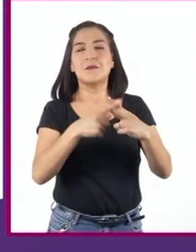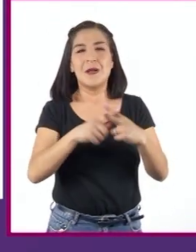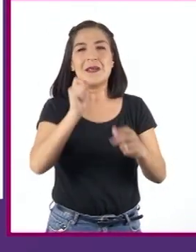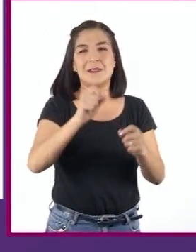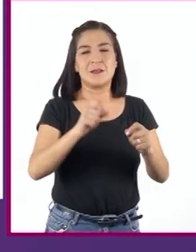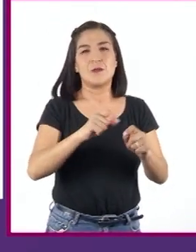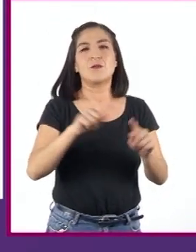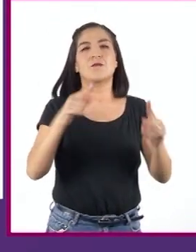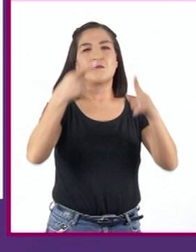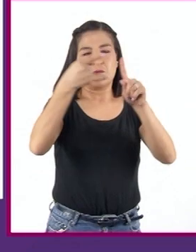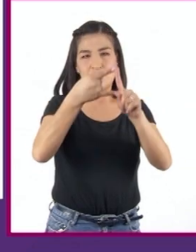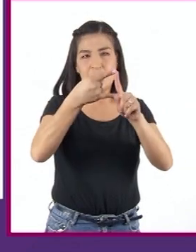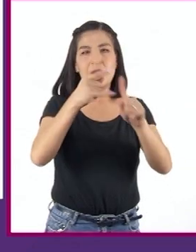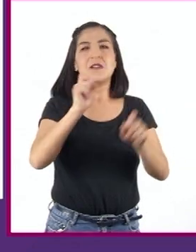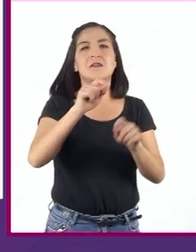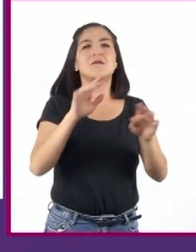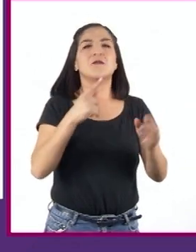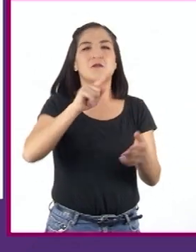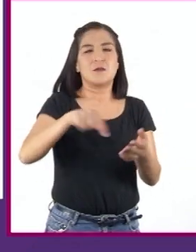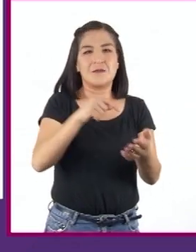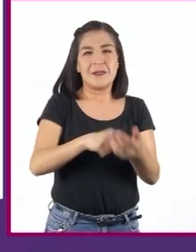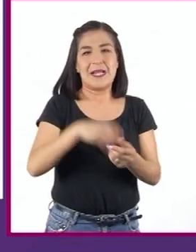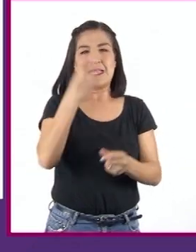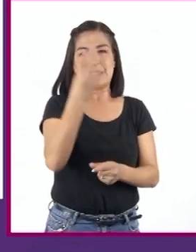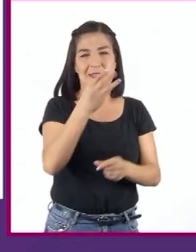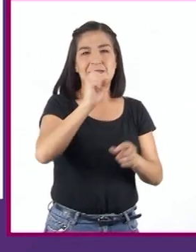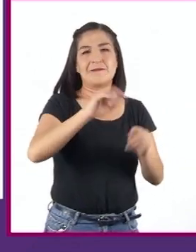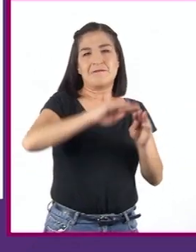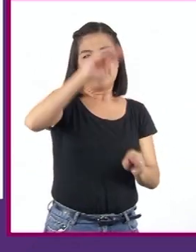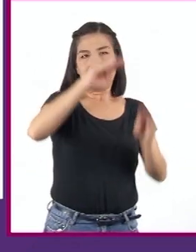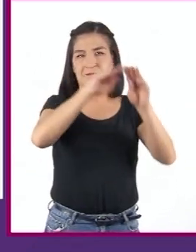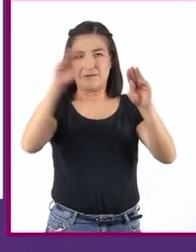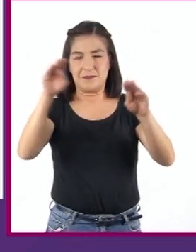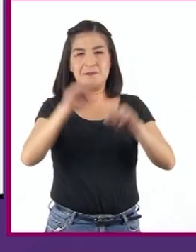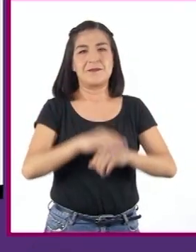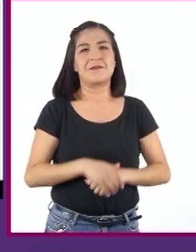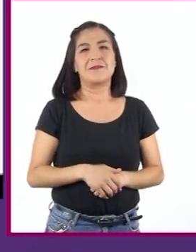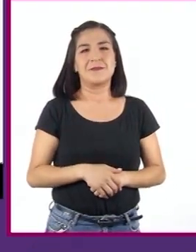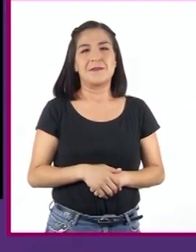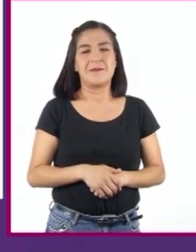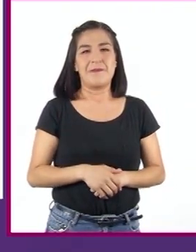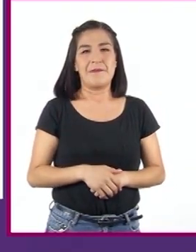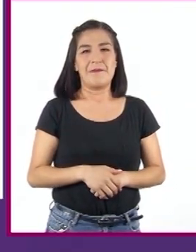cuadrado inscrito en una circunferencia de 3 metros de radio.